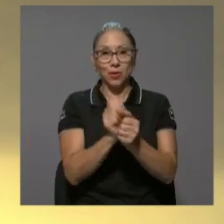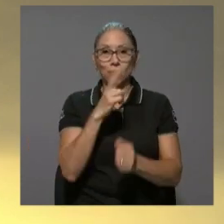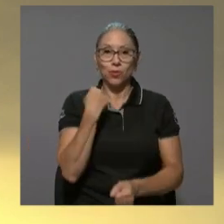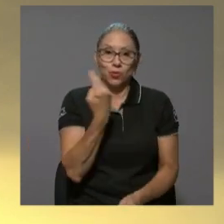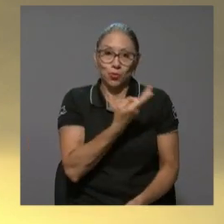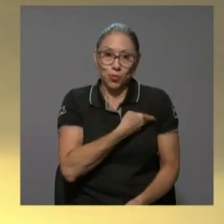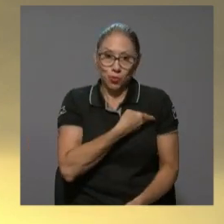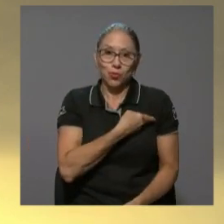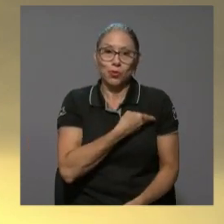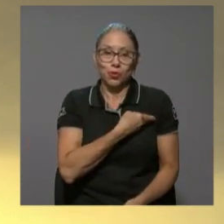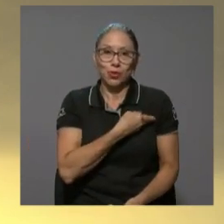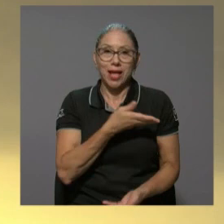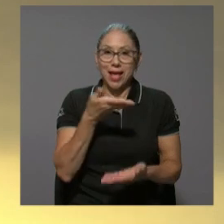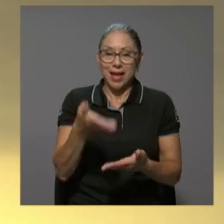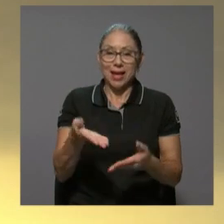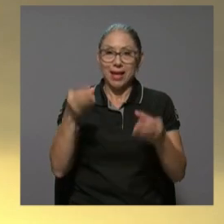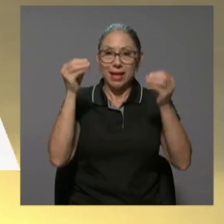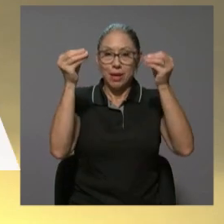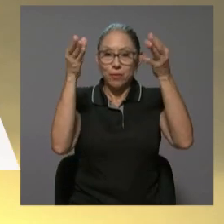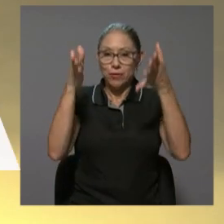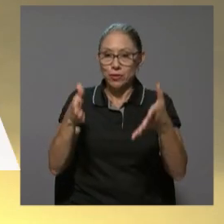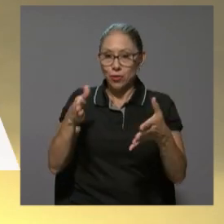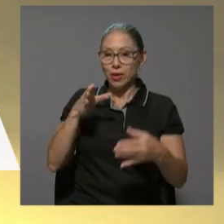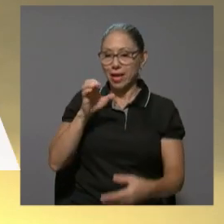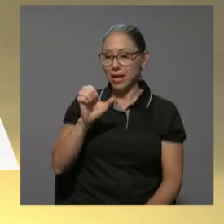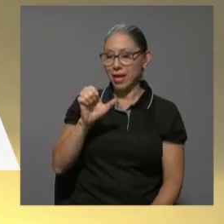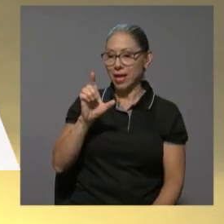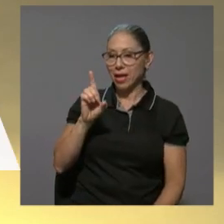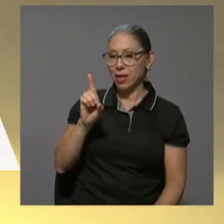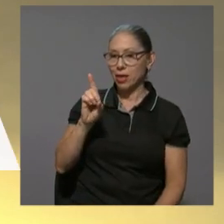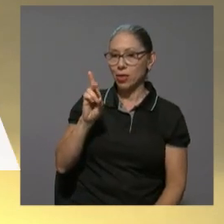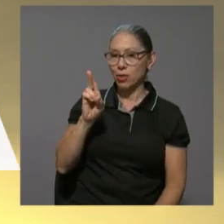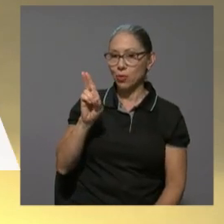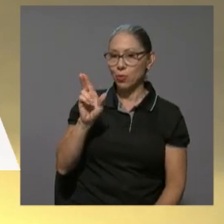nosotros el profesor Eduardo Ulibarri,